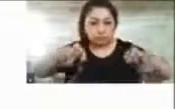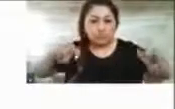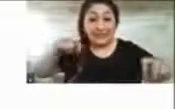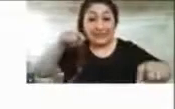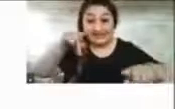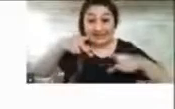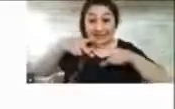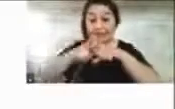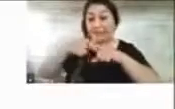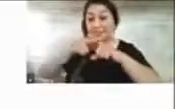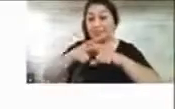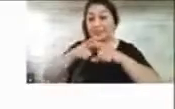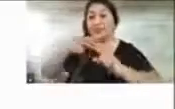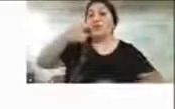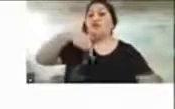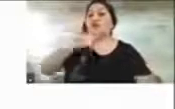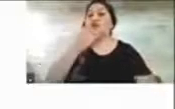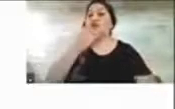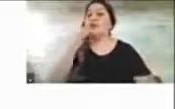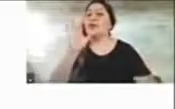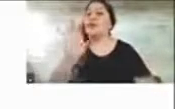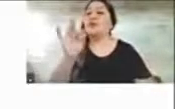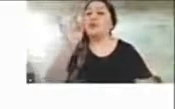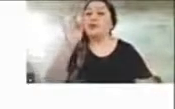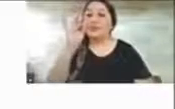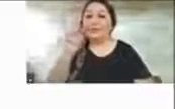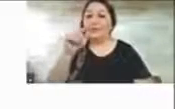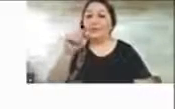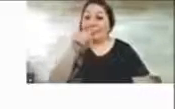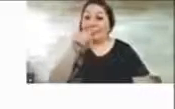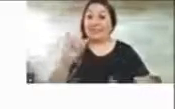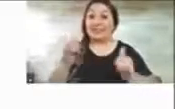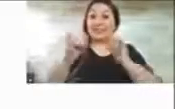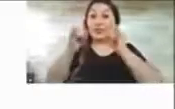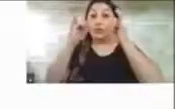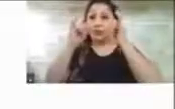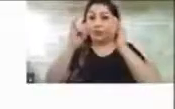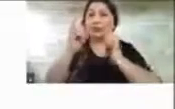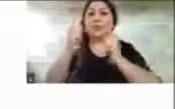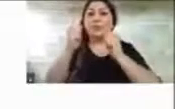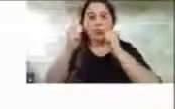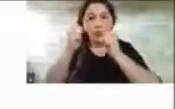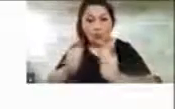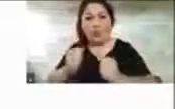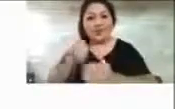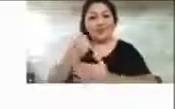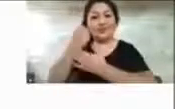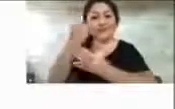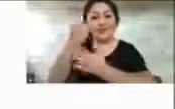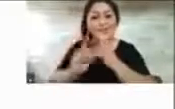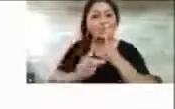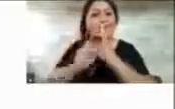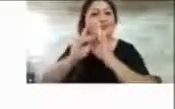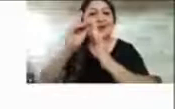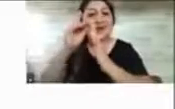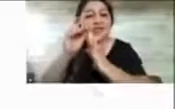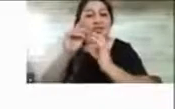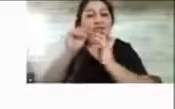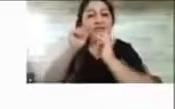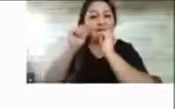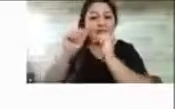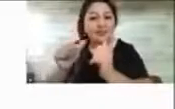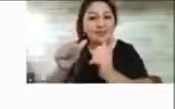en donde nosotros también encontramos que efectivamente el juego tiene efecto en el desarrollo de habilidades fonológicas en